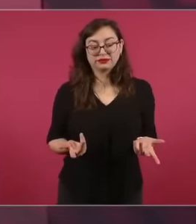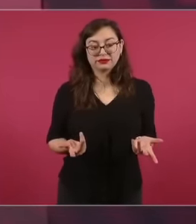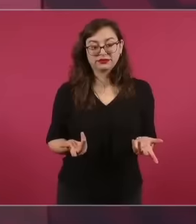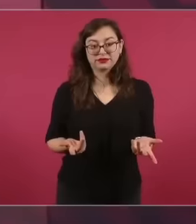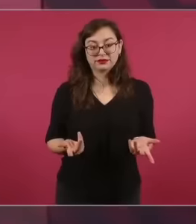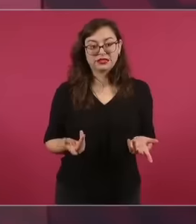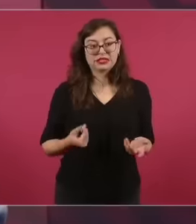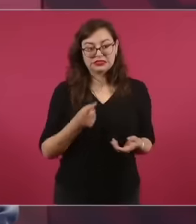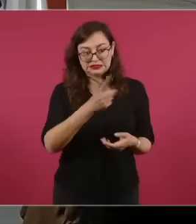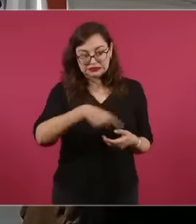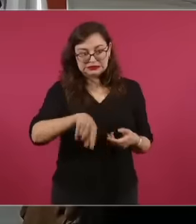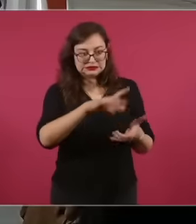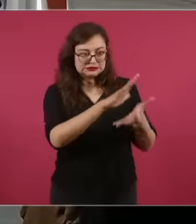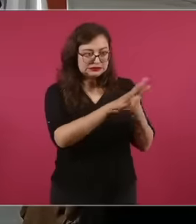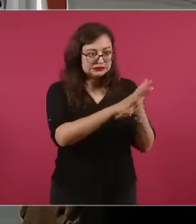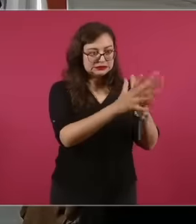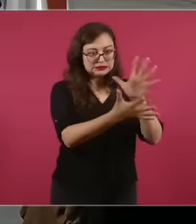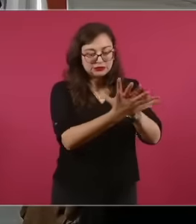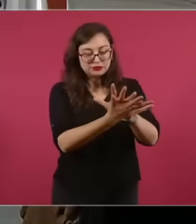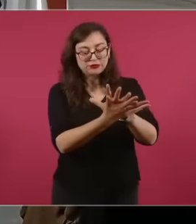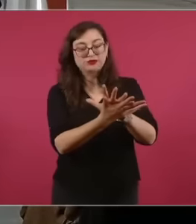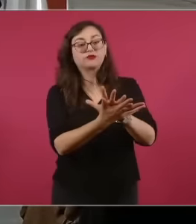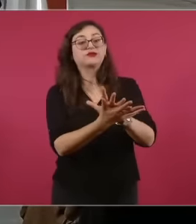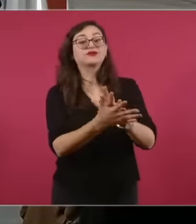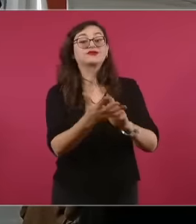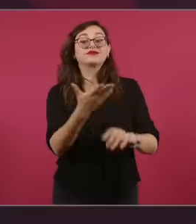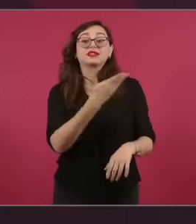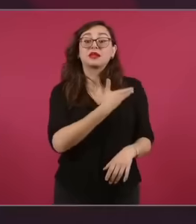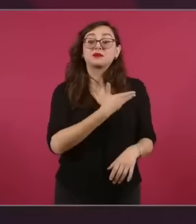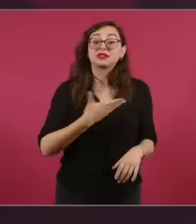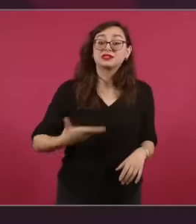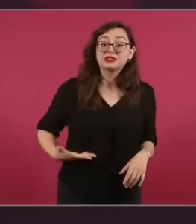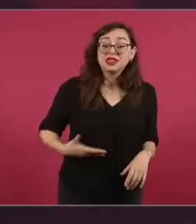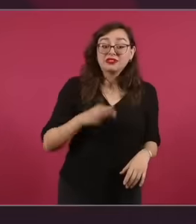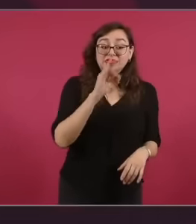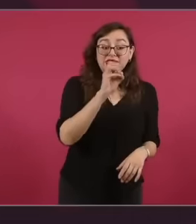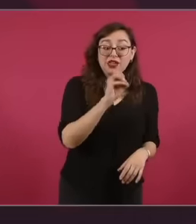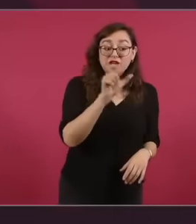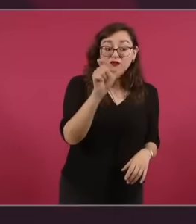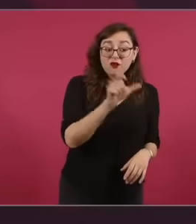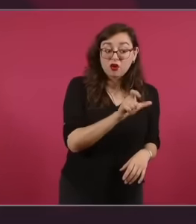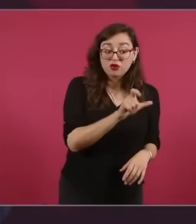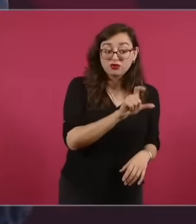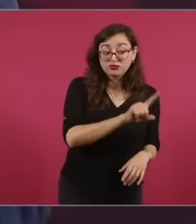esa complicidad entre el Ejecutivo y el Poder